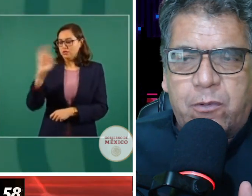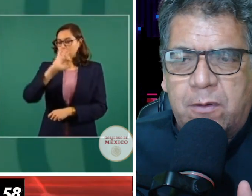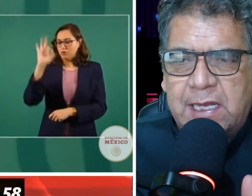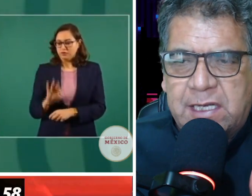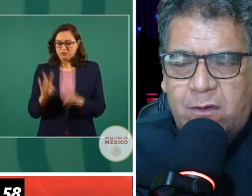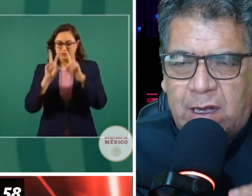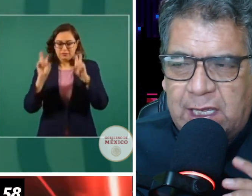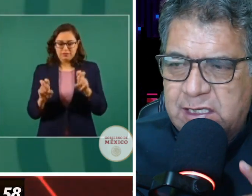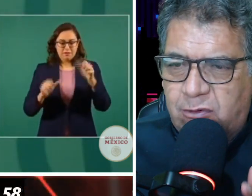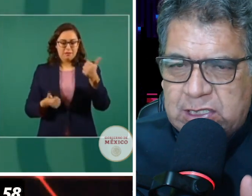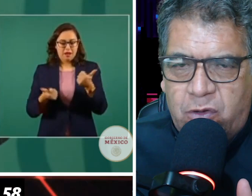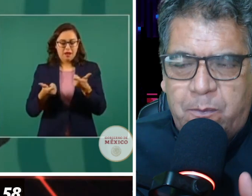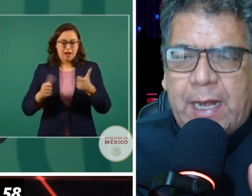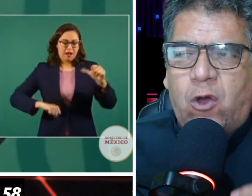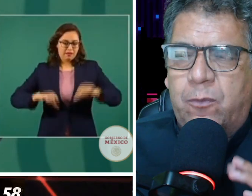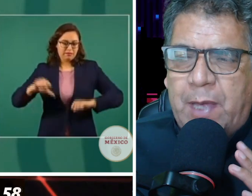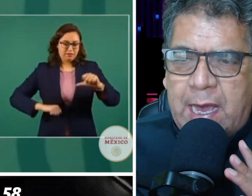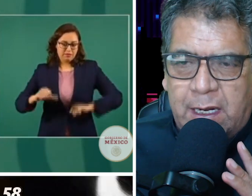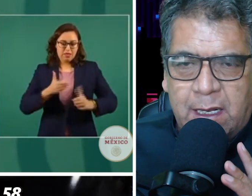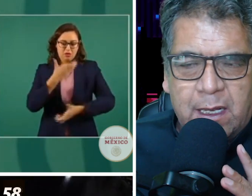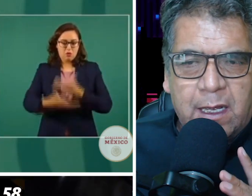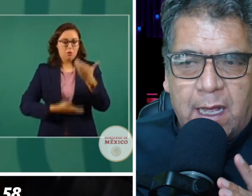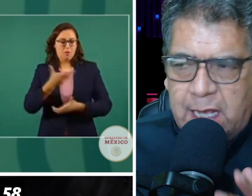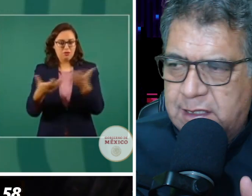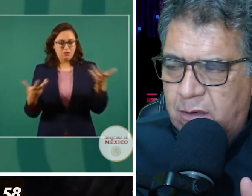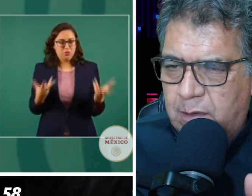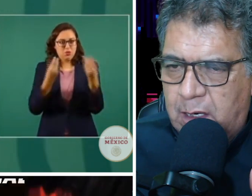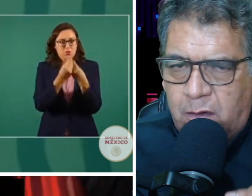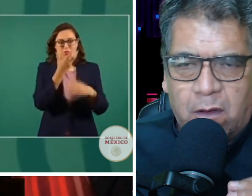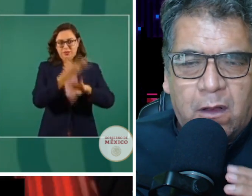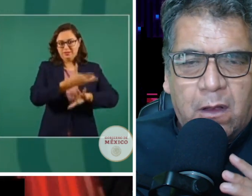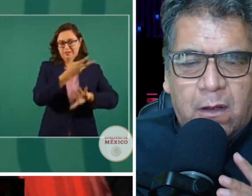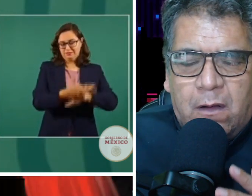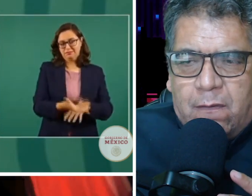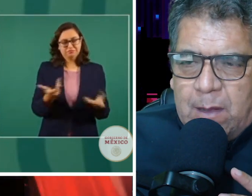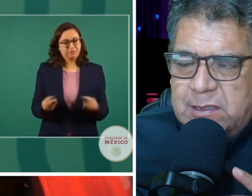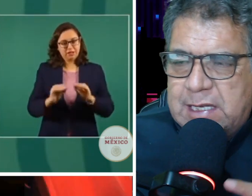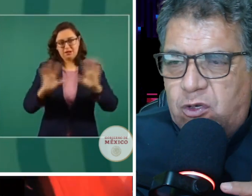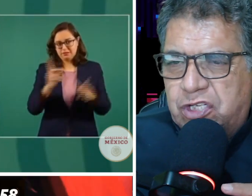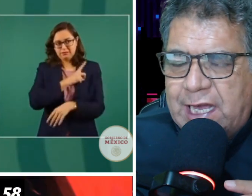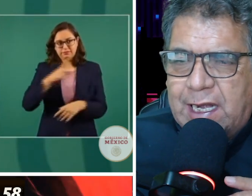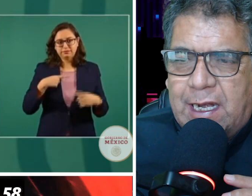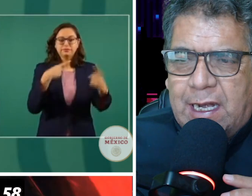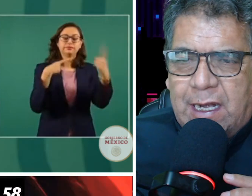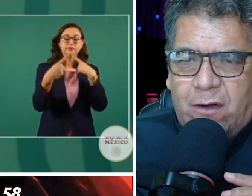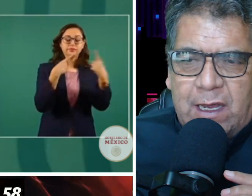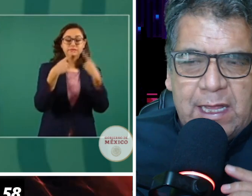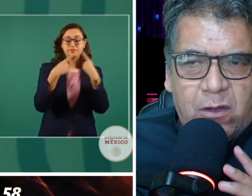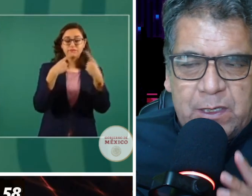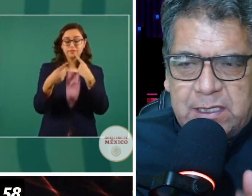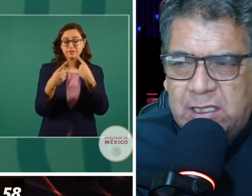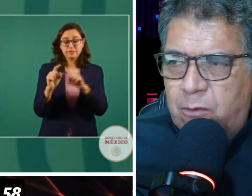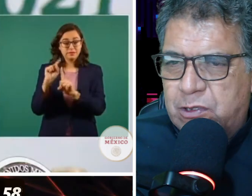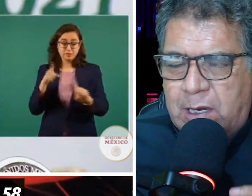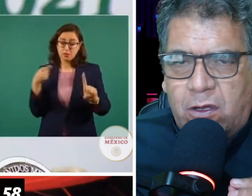que aprovechan cualquier situación para golpear a este gobierno. Vamos a escuchar lo que dijo